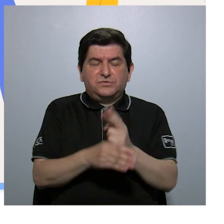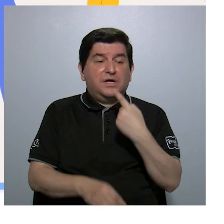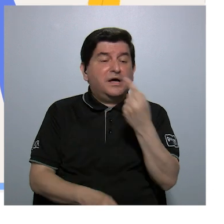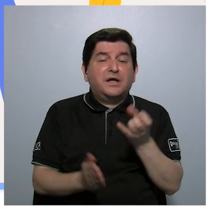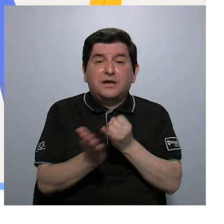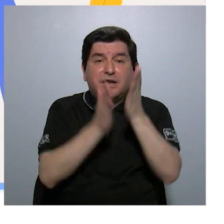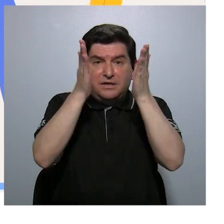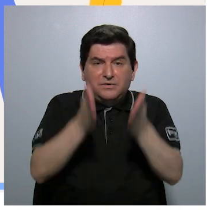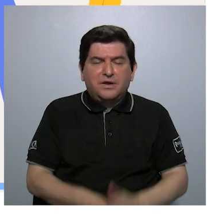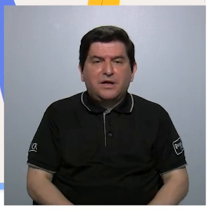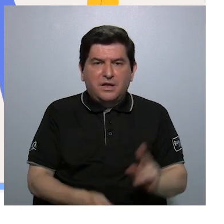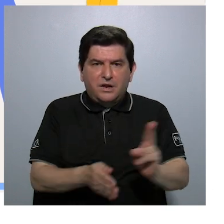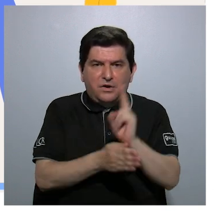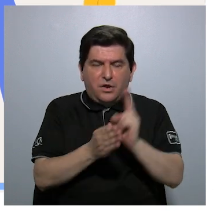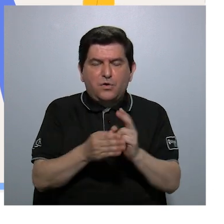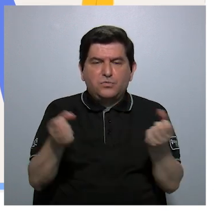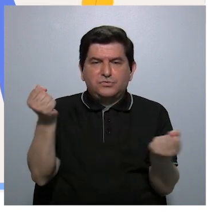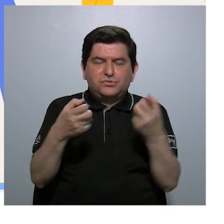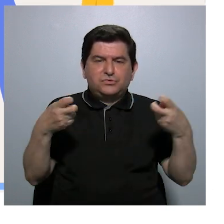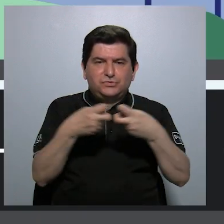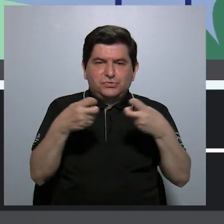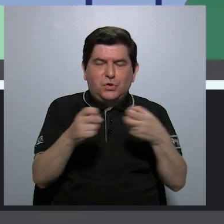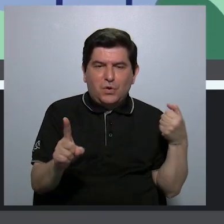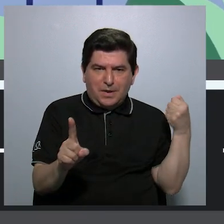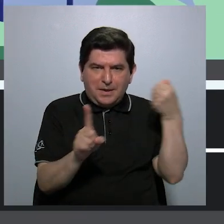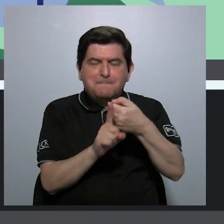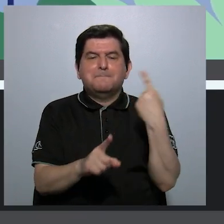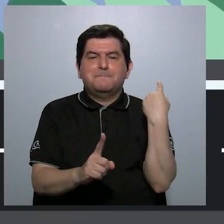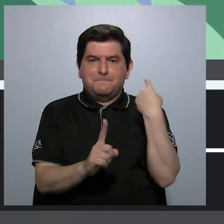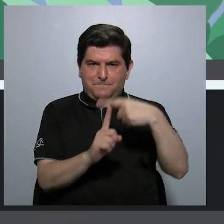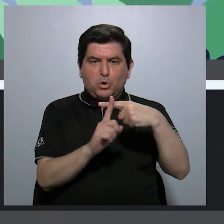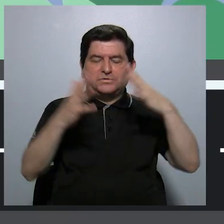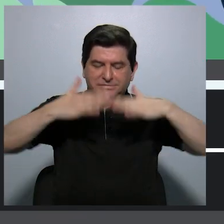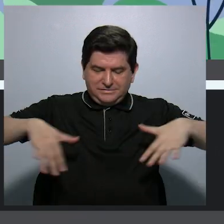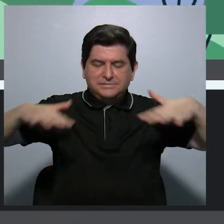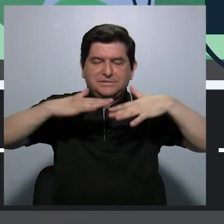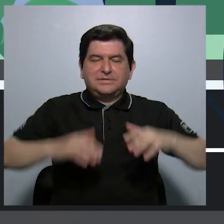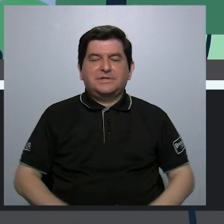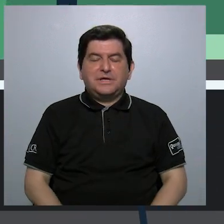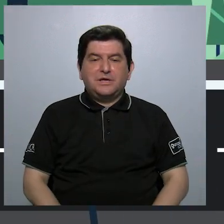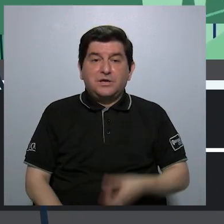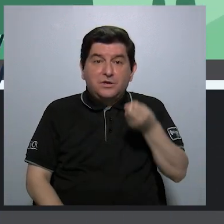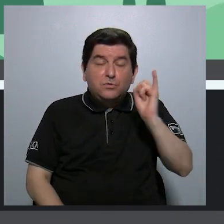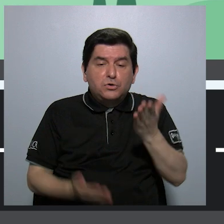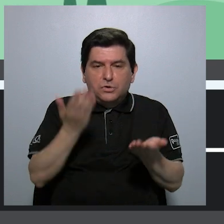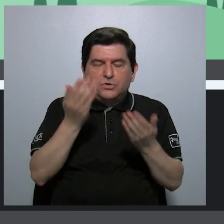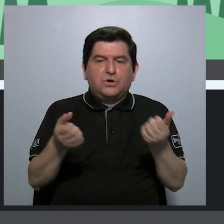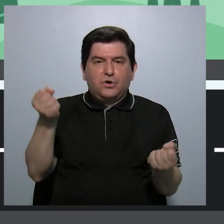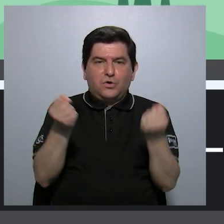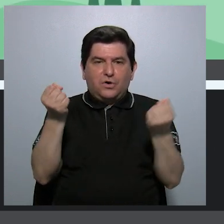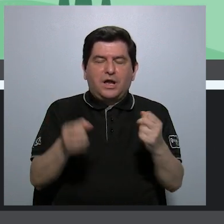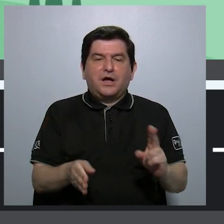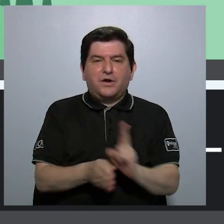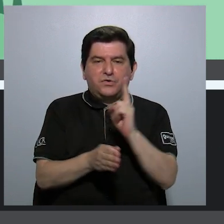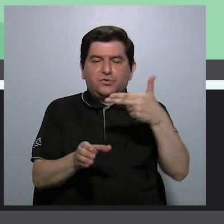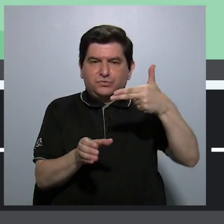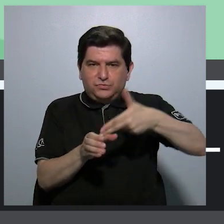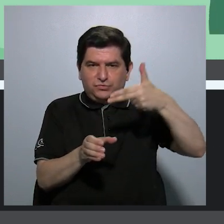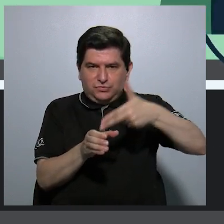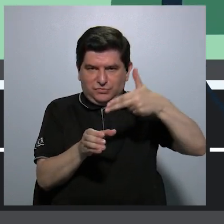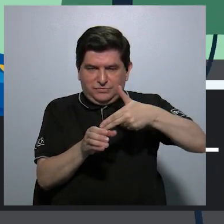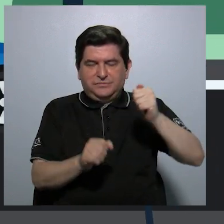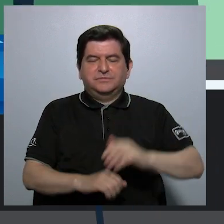Como apunta el investigador, el uso de carros eléctricos tiene un impacto positivo en el medio ambiente si se compara con los vehículos que